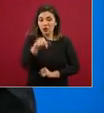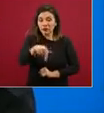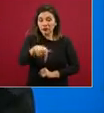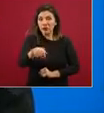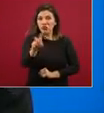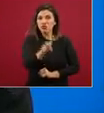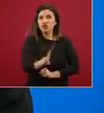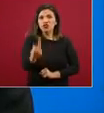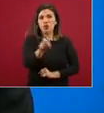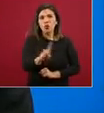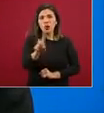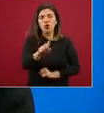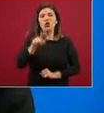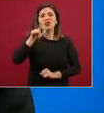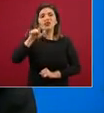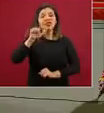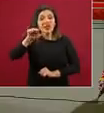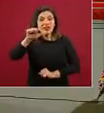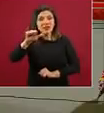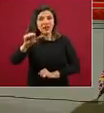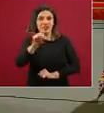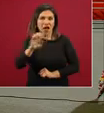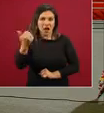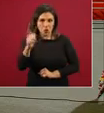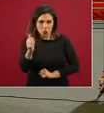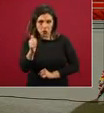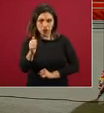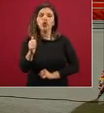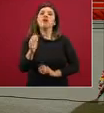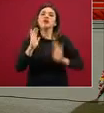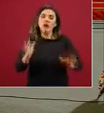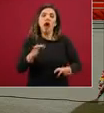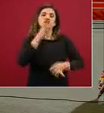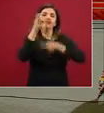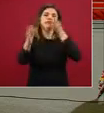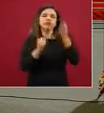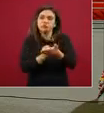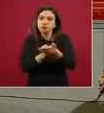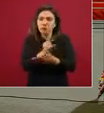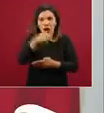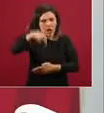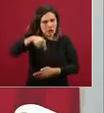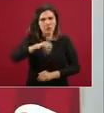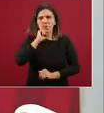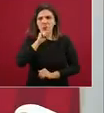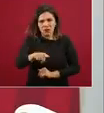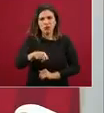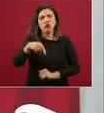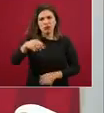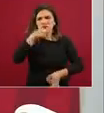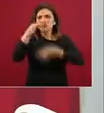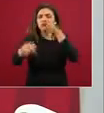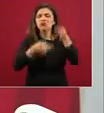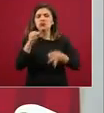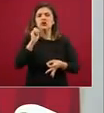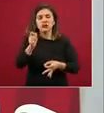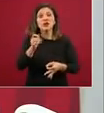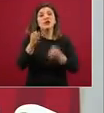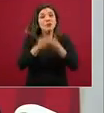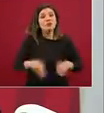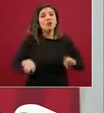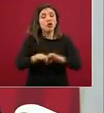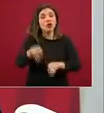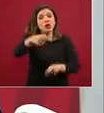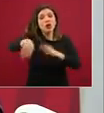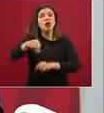próximo domingo 16, vamos a dar a conocer aquí en este programa, y es importante que se lo